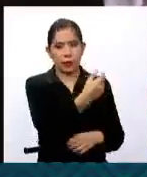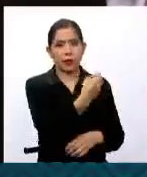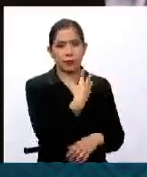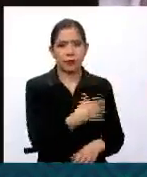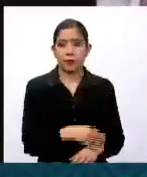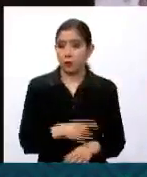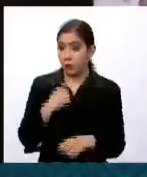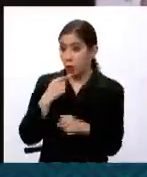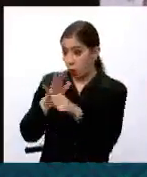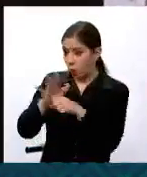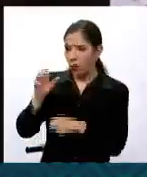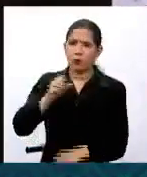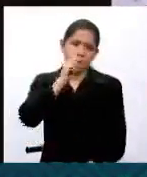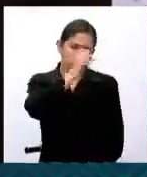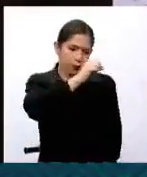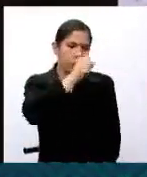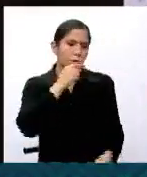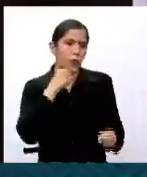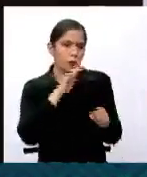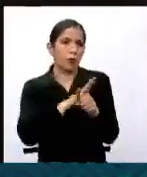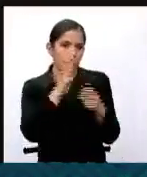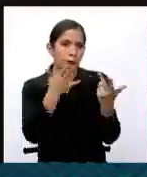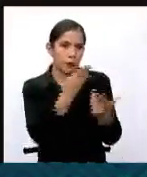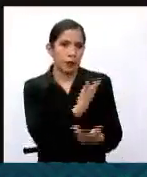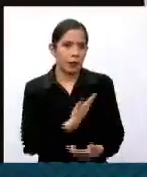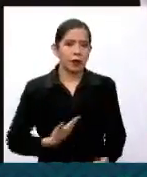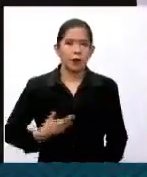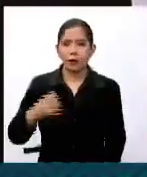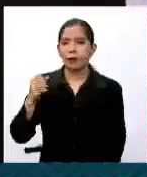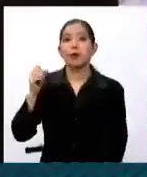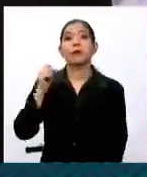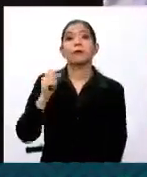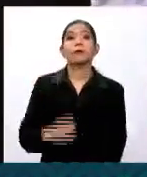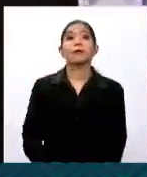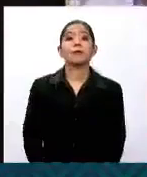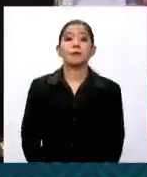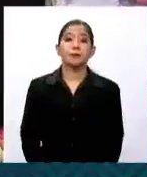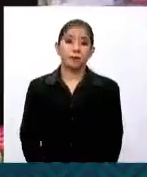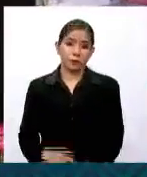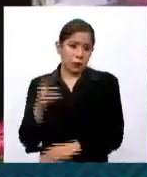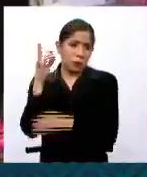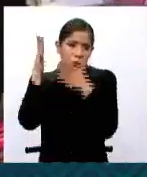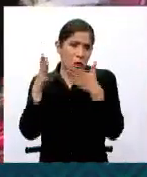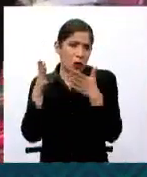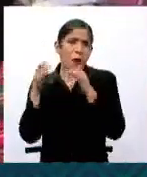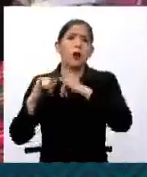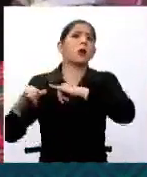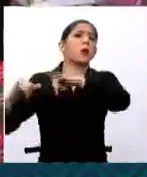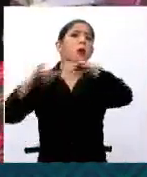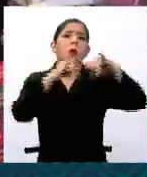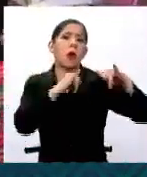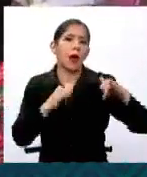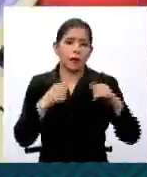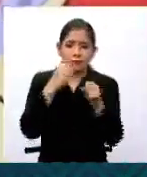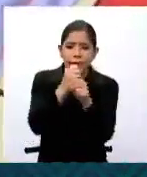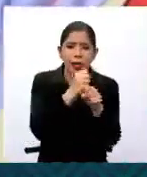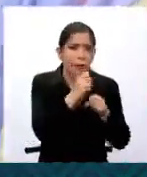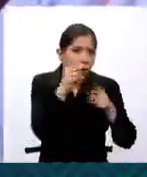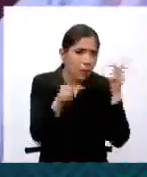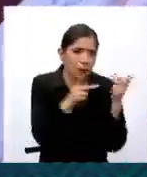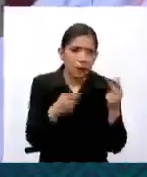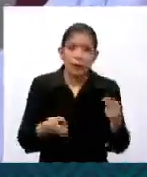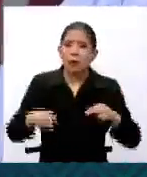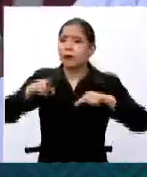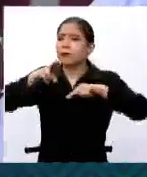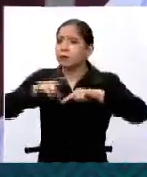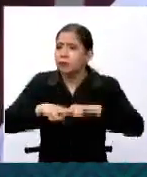hay el compromiso? Hay el compromiso, hay el compromiso, sí. Como un boliviano más que trabaja por su gente, que se sienta con ellas